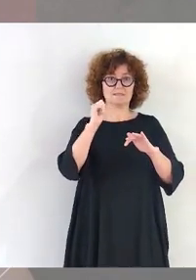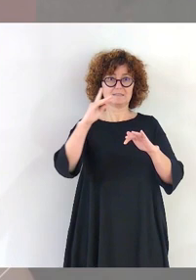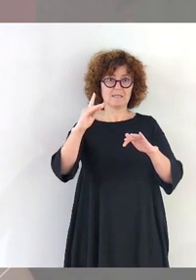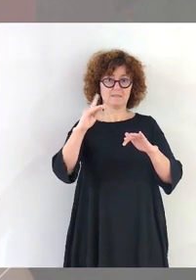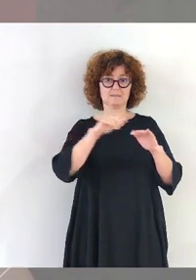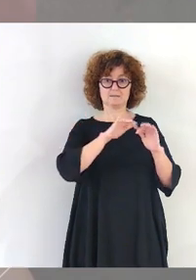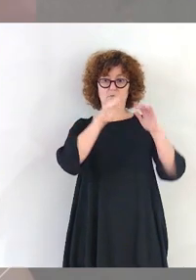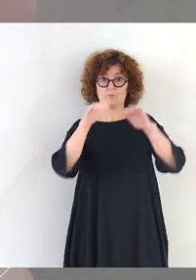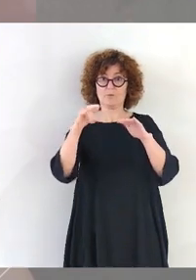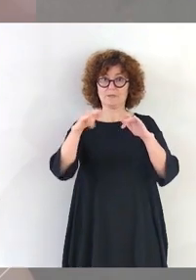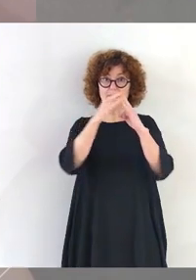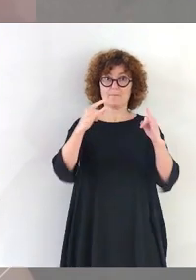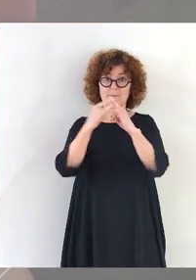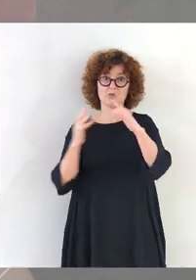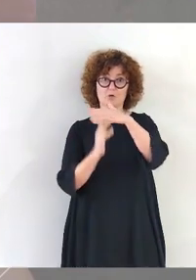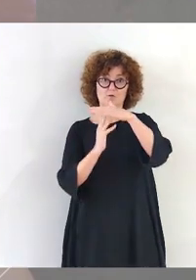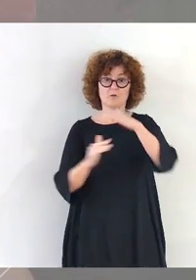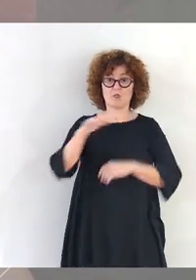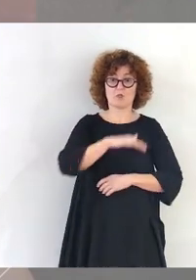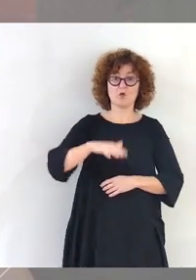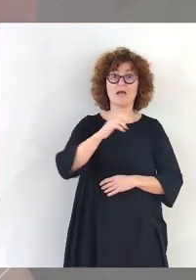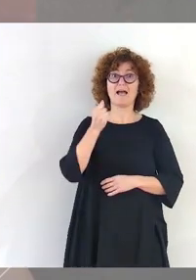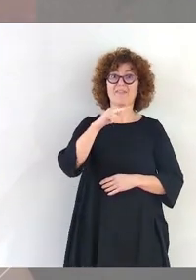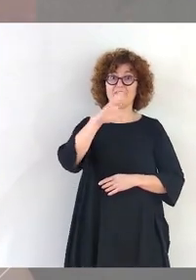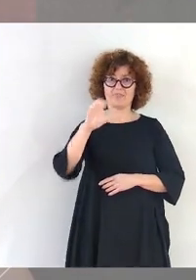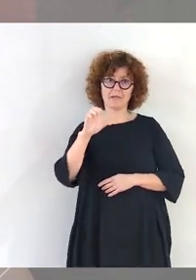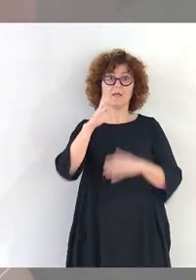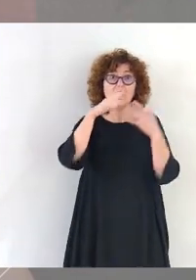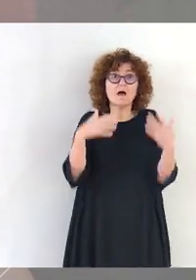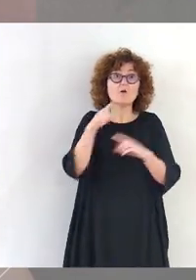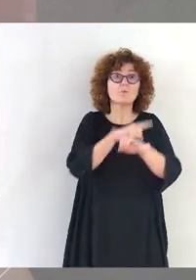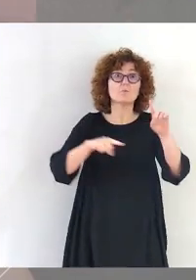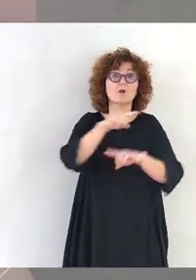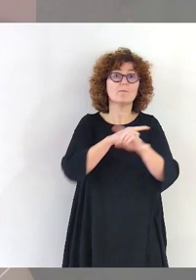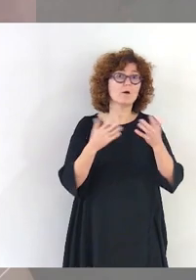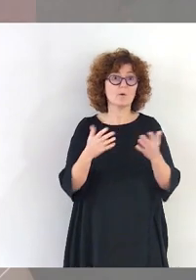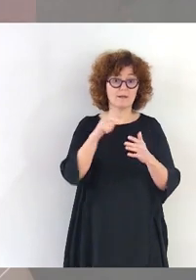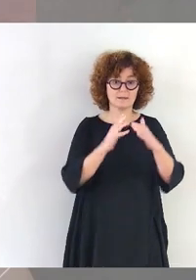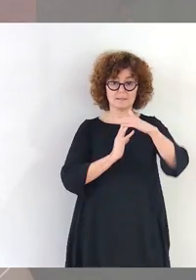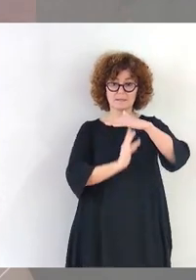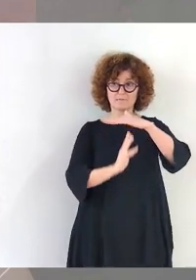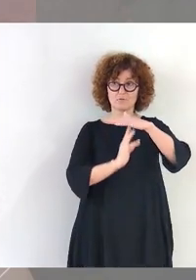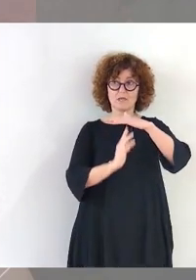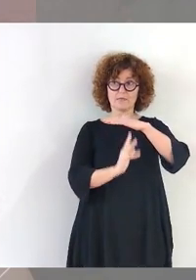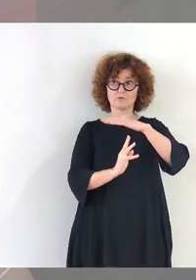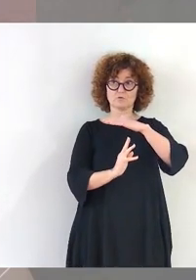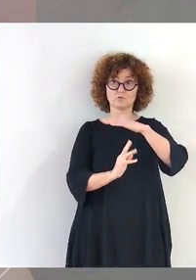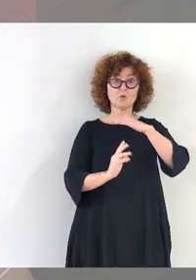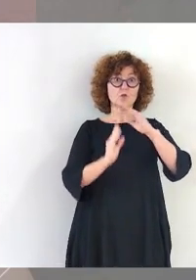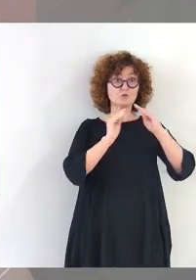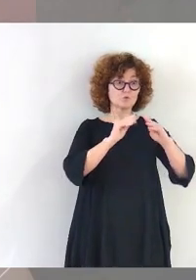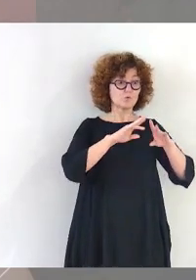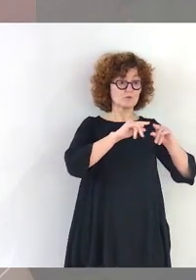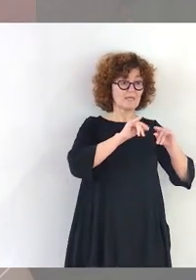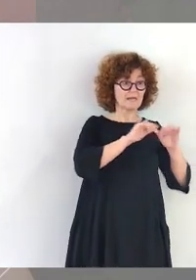nuevos campamentos de refugiados en la zona de adre y el problema a día de hoy es que para esos refugiados que han dejado su tierra en busca de